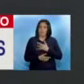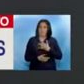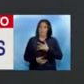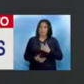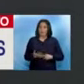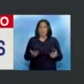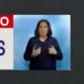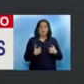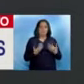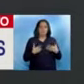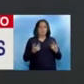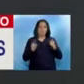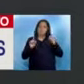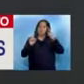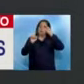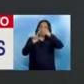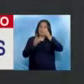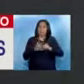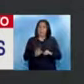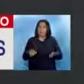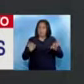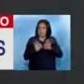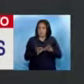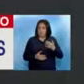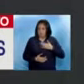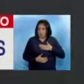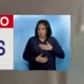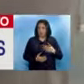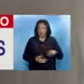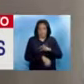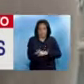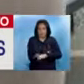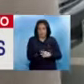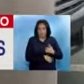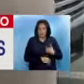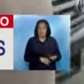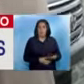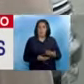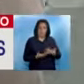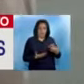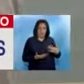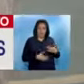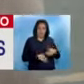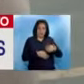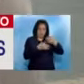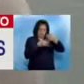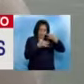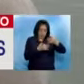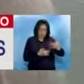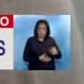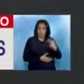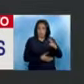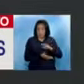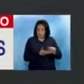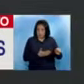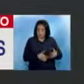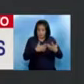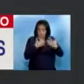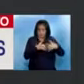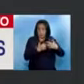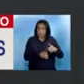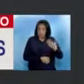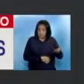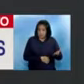tengo un reto por delante, un reto súper importante para mí y para mi país. Antes de hacer un balance de los últimos 3 meses de la empresa